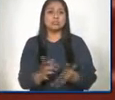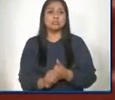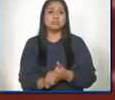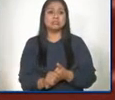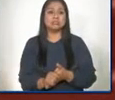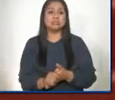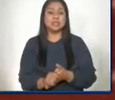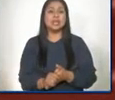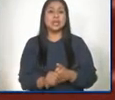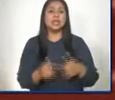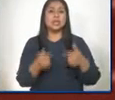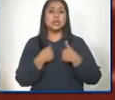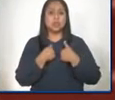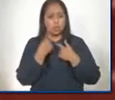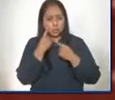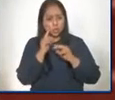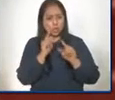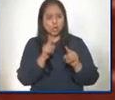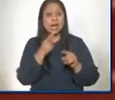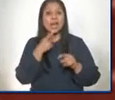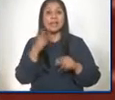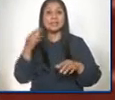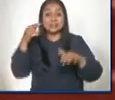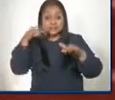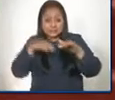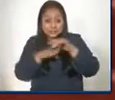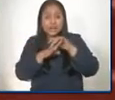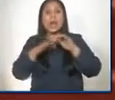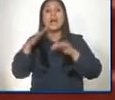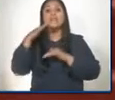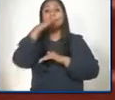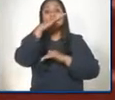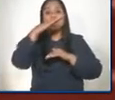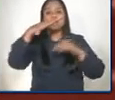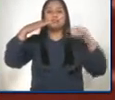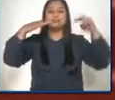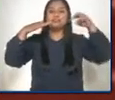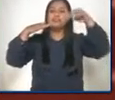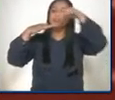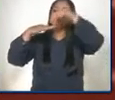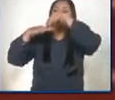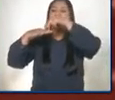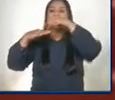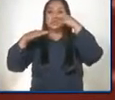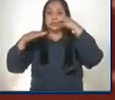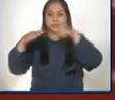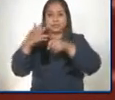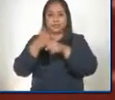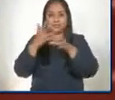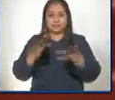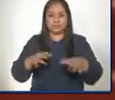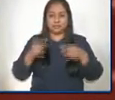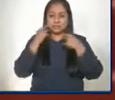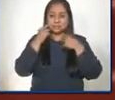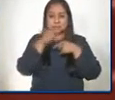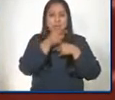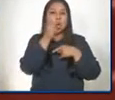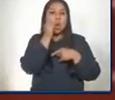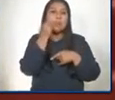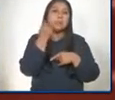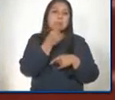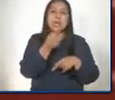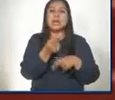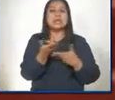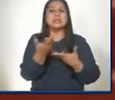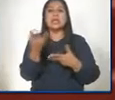Yo tuve oportunidad incluso de subir al avión donde estaban viniendo los guatemaltecos retornados, tanto hombres, mujeres,